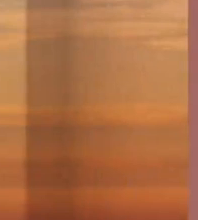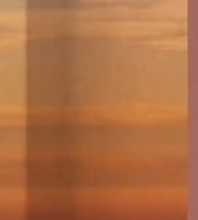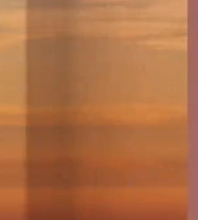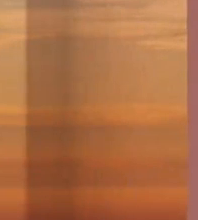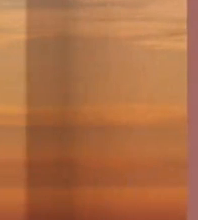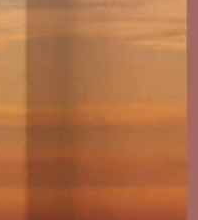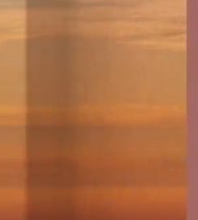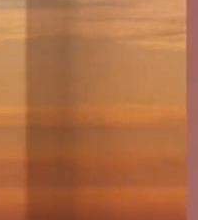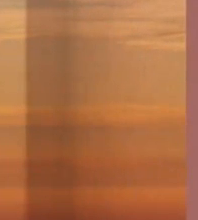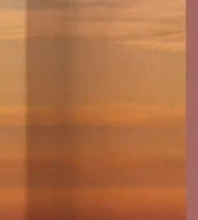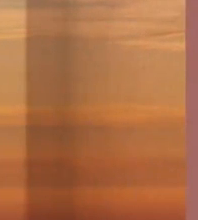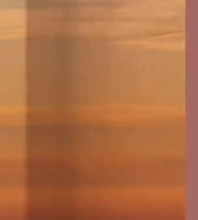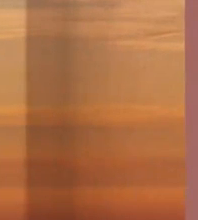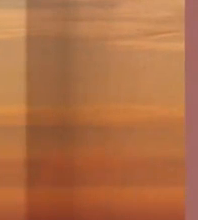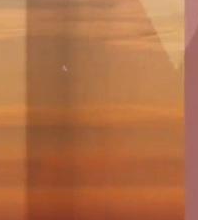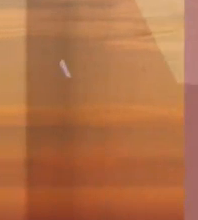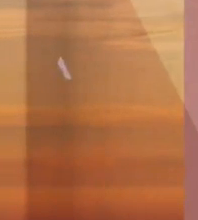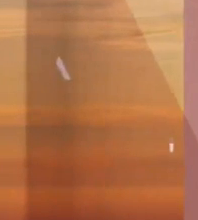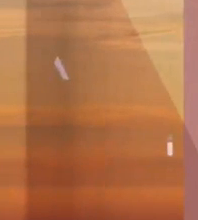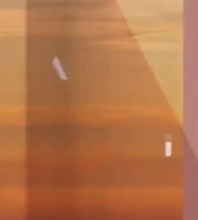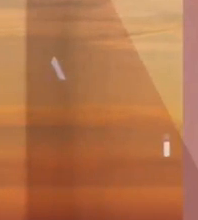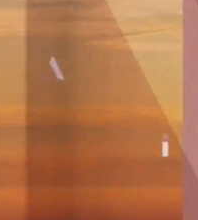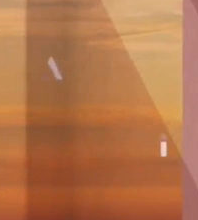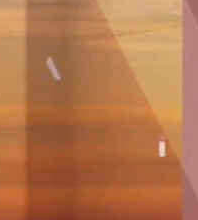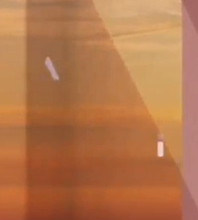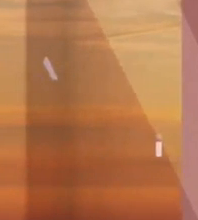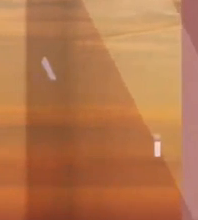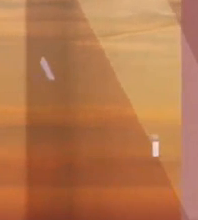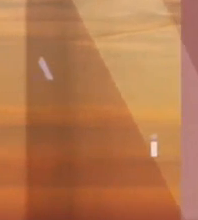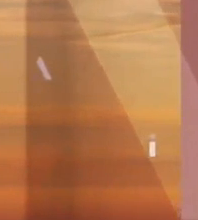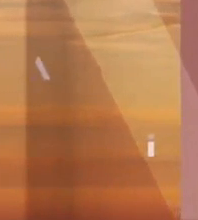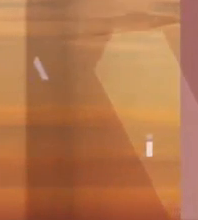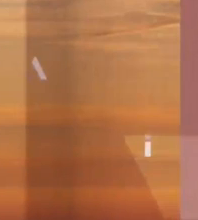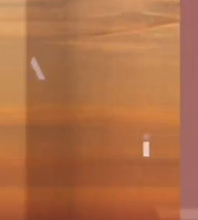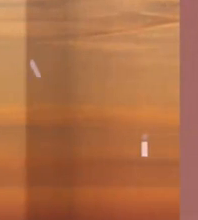Mírenla, en sus ojos hay placer.